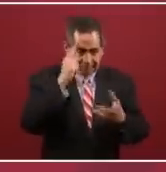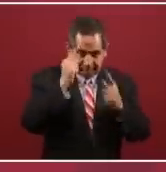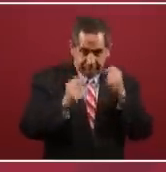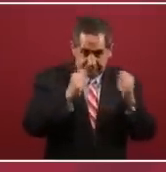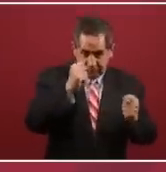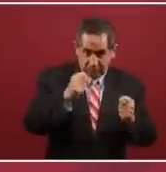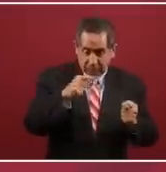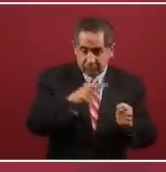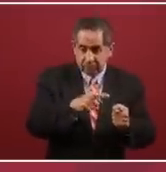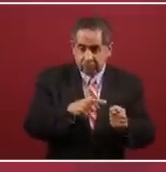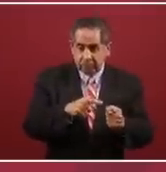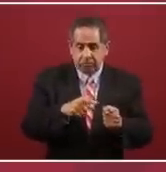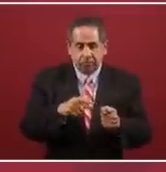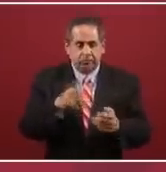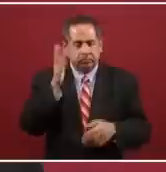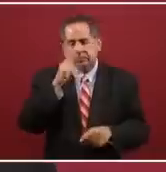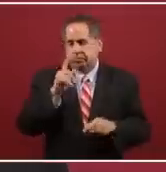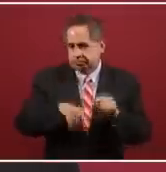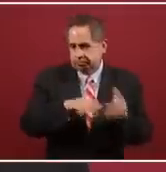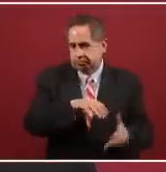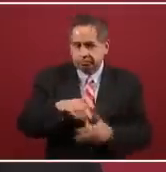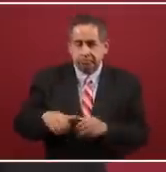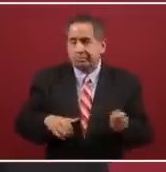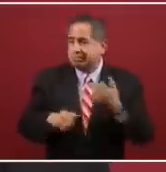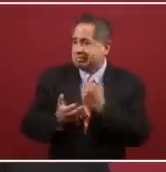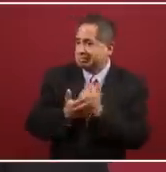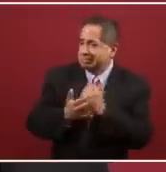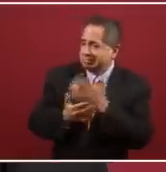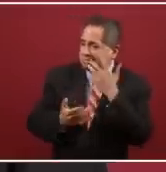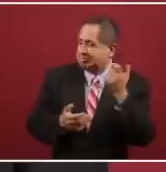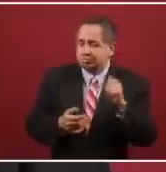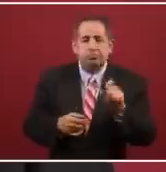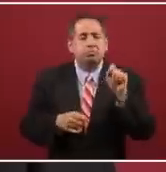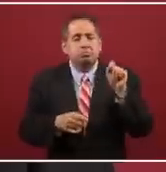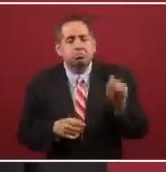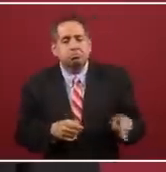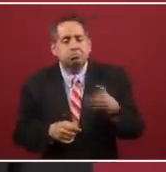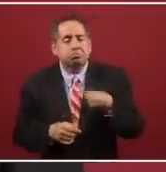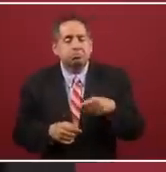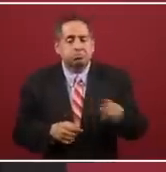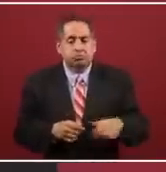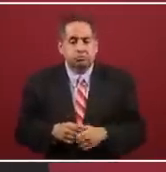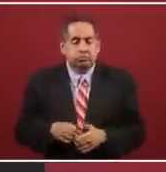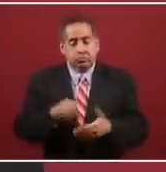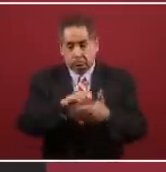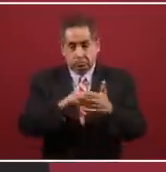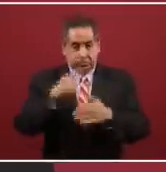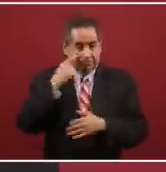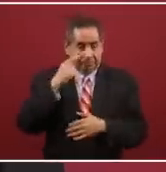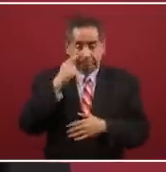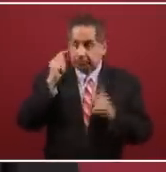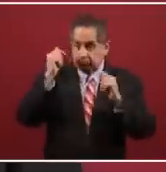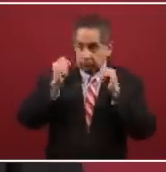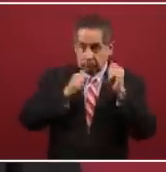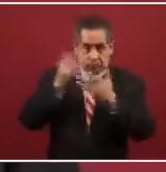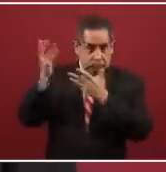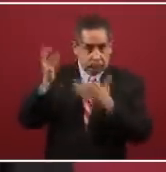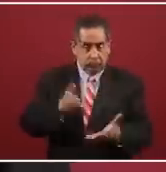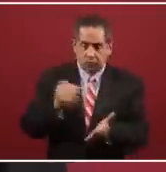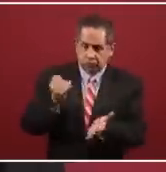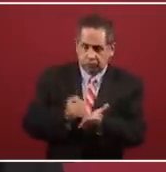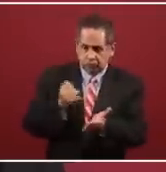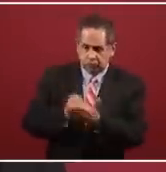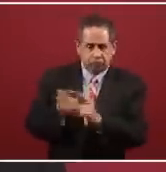¿Ustedes saben cómo se formaba ese fondo? Se le cobra a los turistas un impuesto